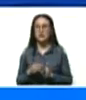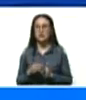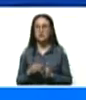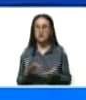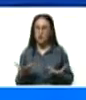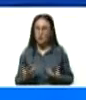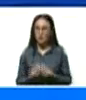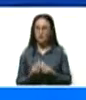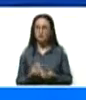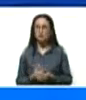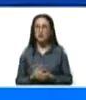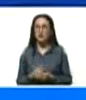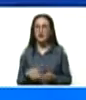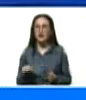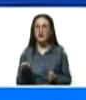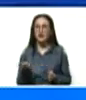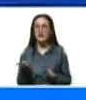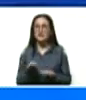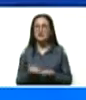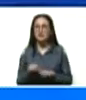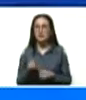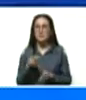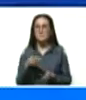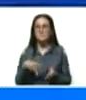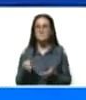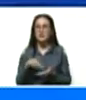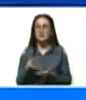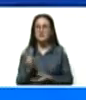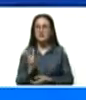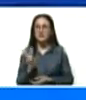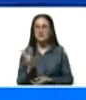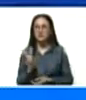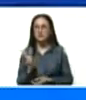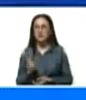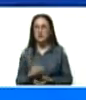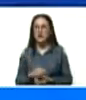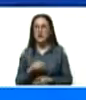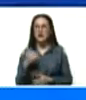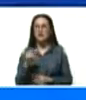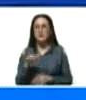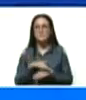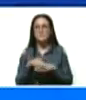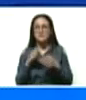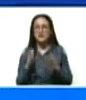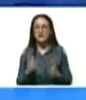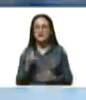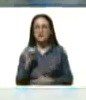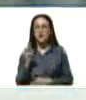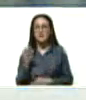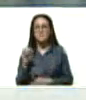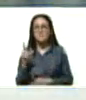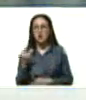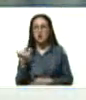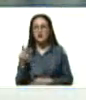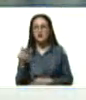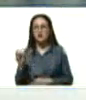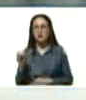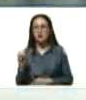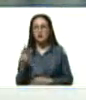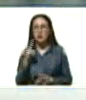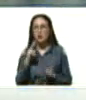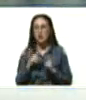contigo. Vámonos a la estación Plaza Venezuela. Allá está el ministro Hipólito Abreu, que